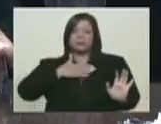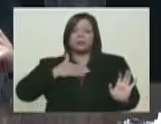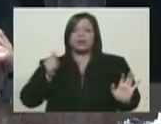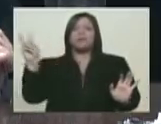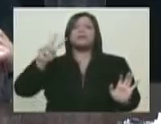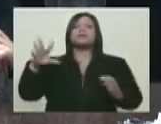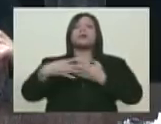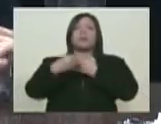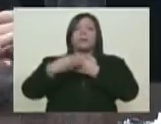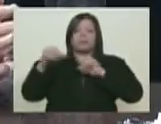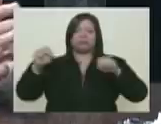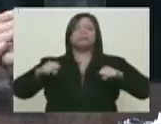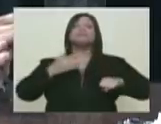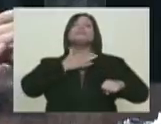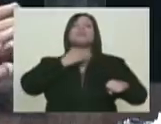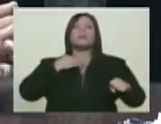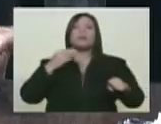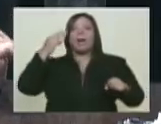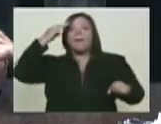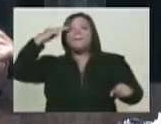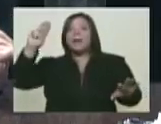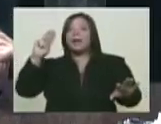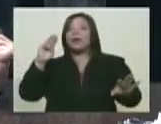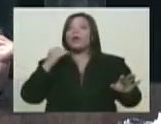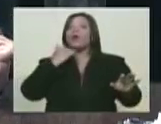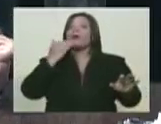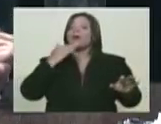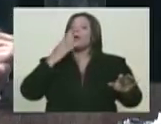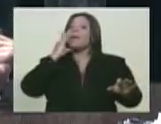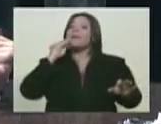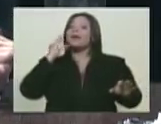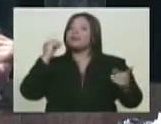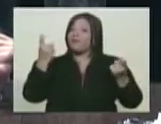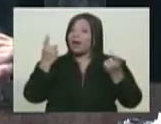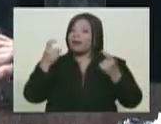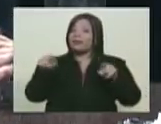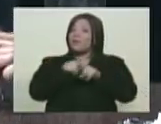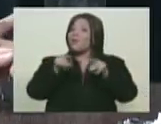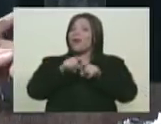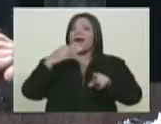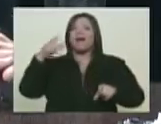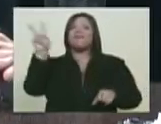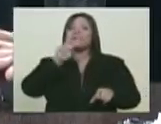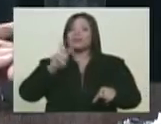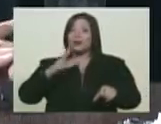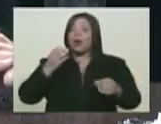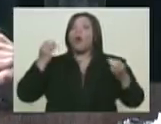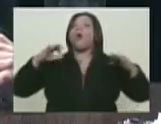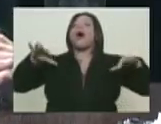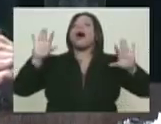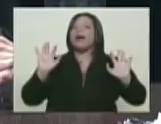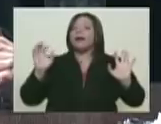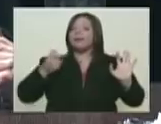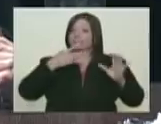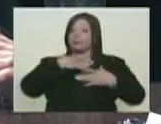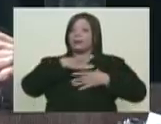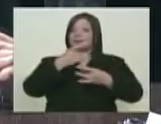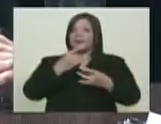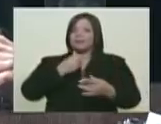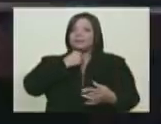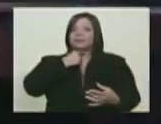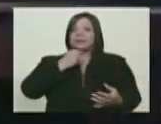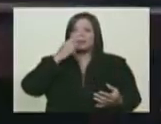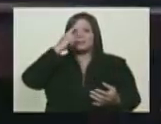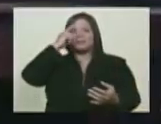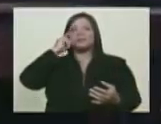Venezuela, ¿sí? Que México viviera una serie de experiencias que se vivieron y se están viviendo en Venezuela bien interesantes. Mira,